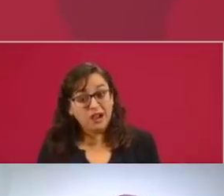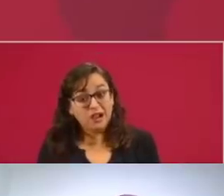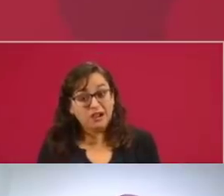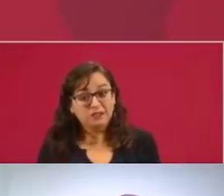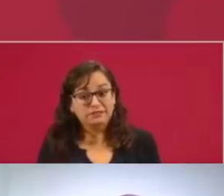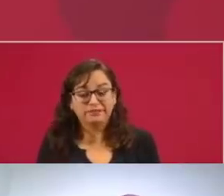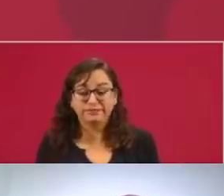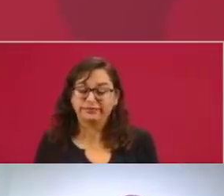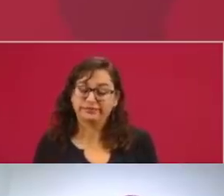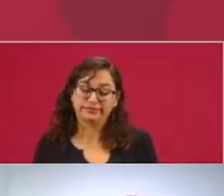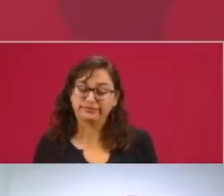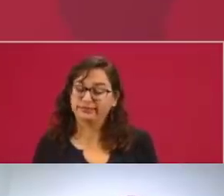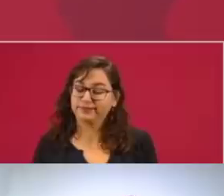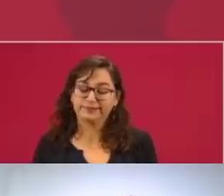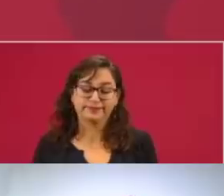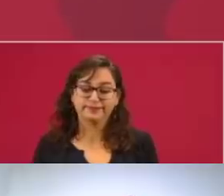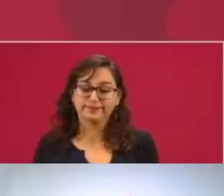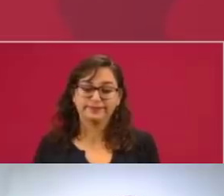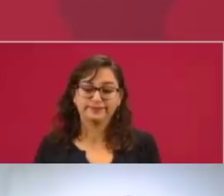Que es un asunto